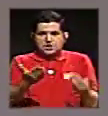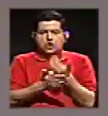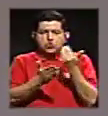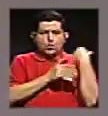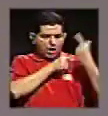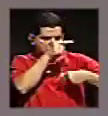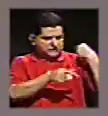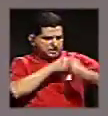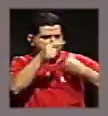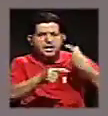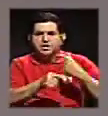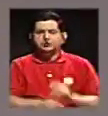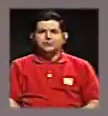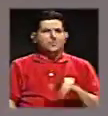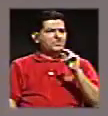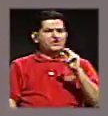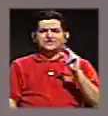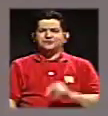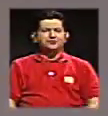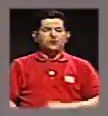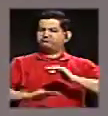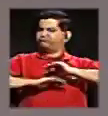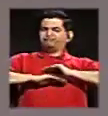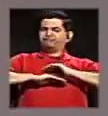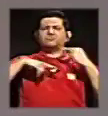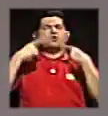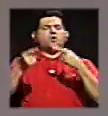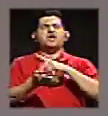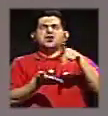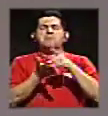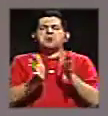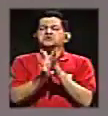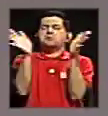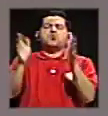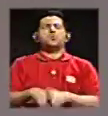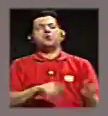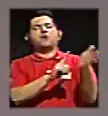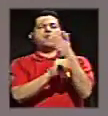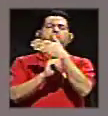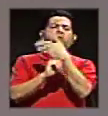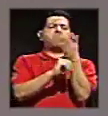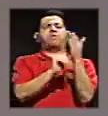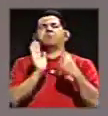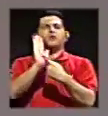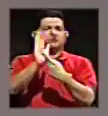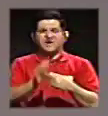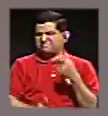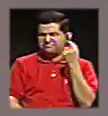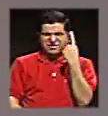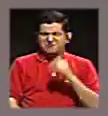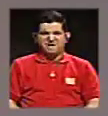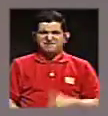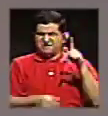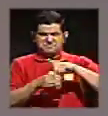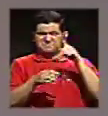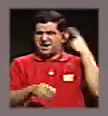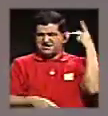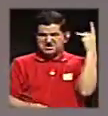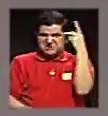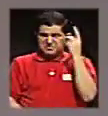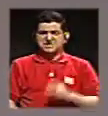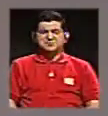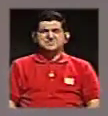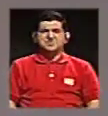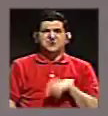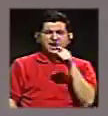generaciones que no están content estánd con ir a una plaza pública ondear banderas que no entienden que su participación política sea